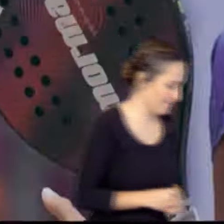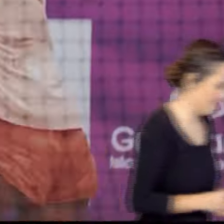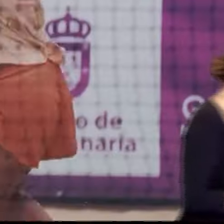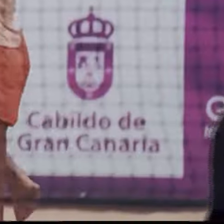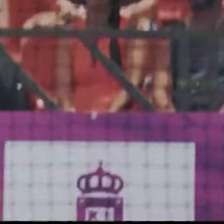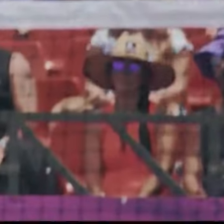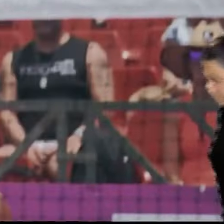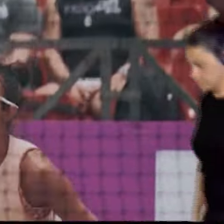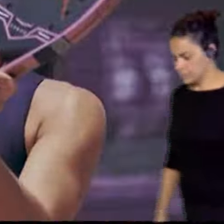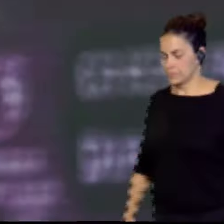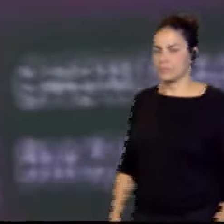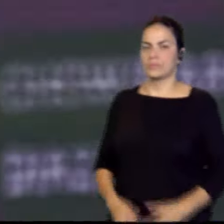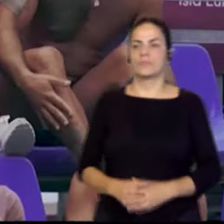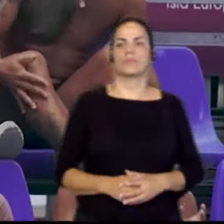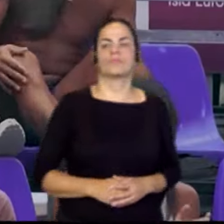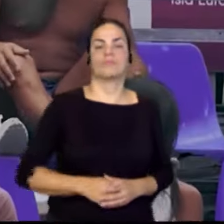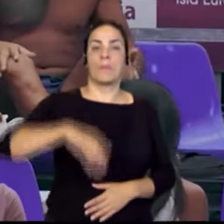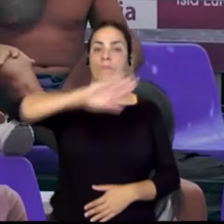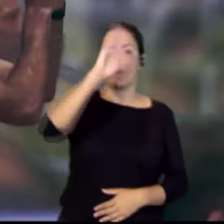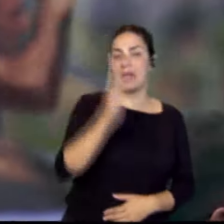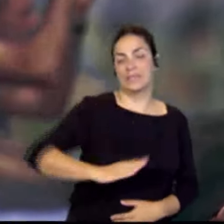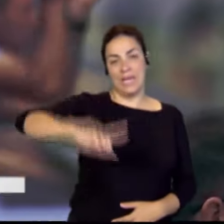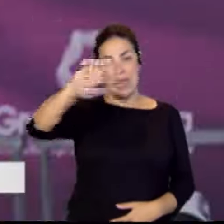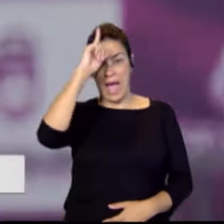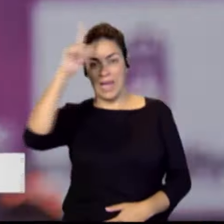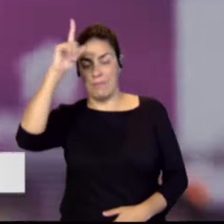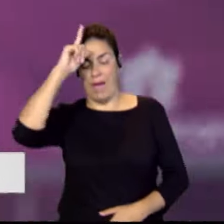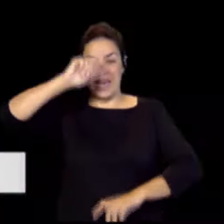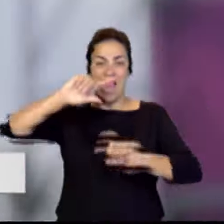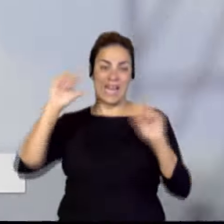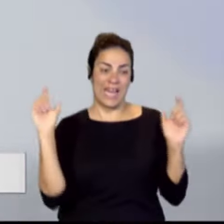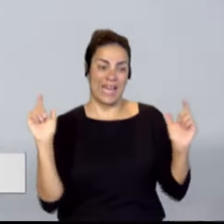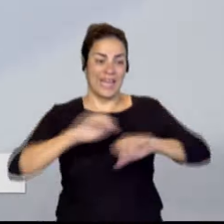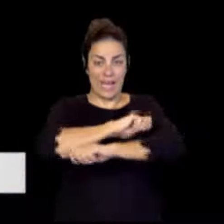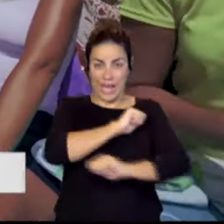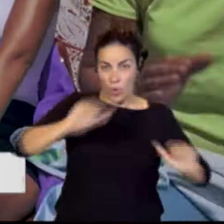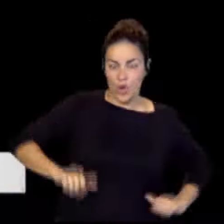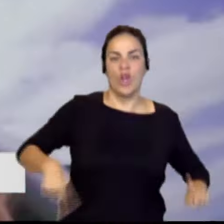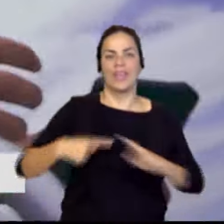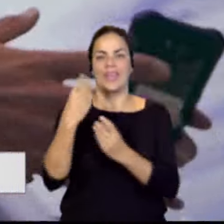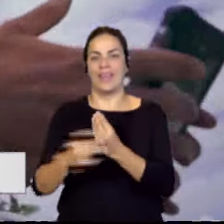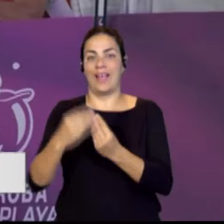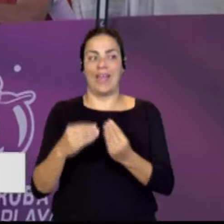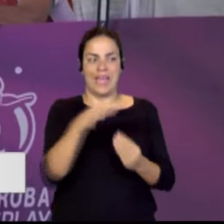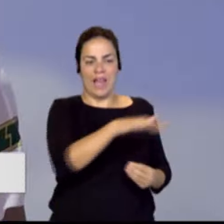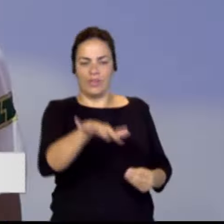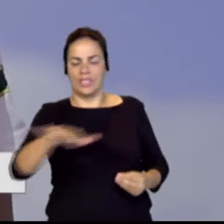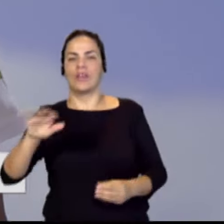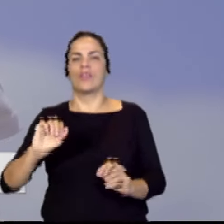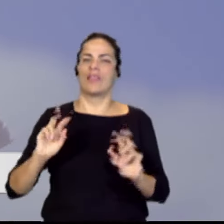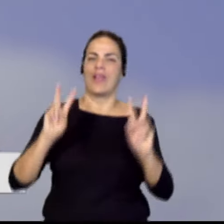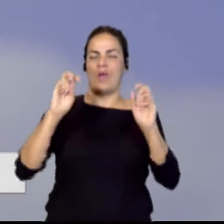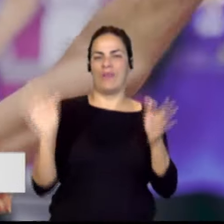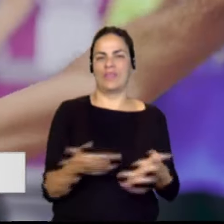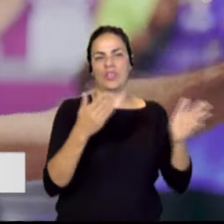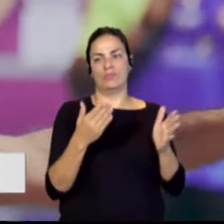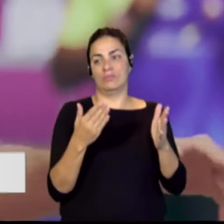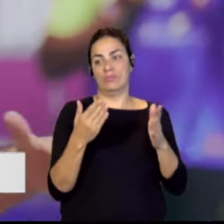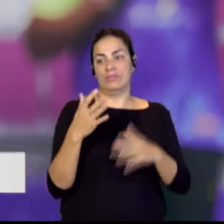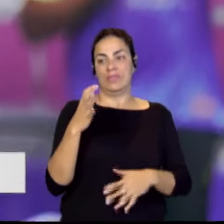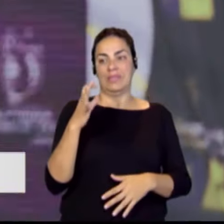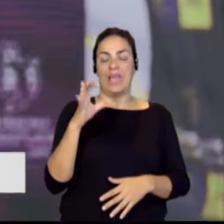Campeonato Brasil Alemania reunión y gran Canarias son los cuatro escenarios de la nueva edición del San seri Classic el mejor